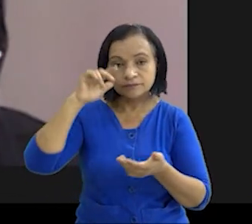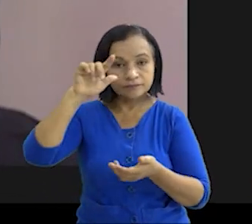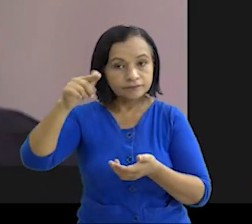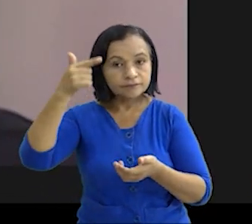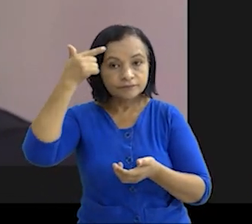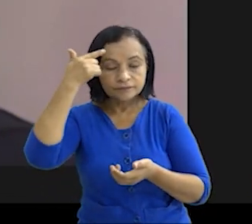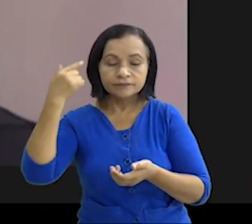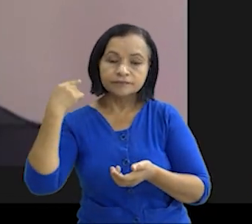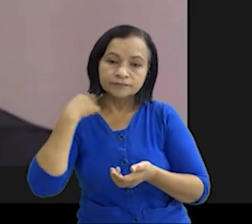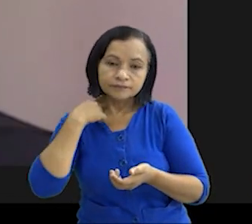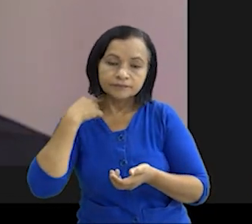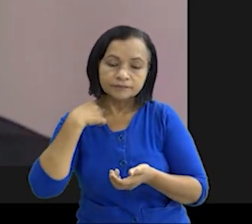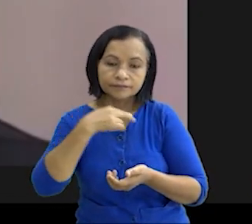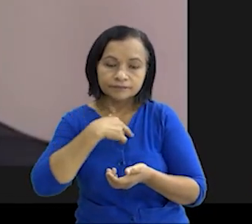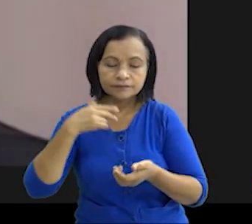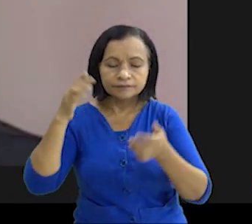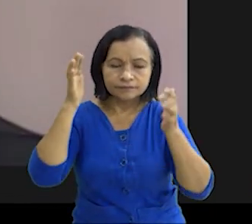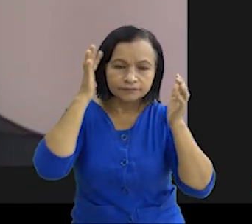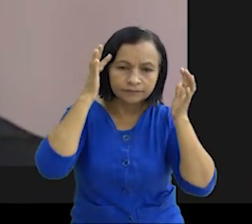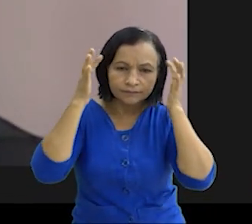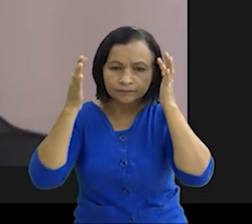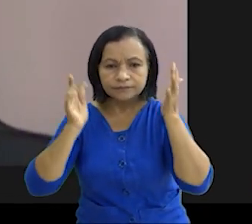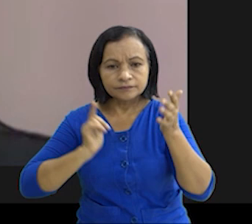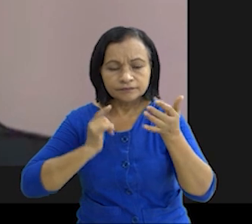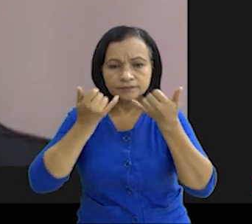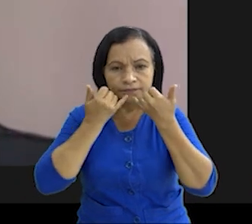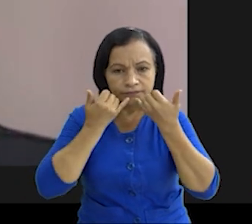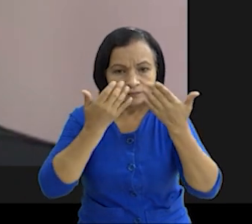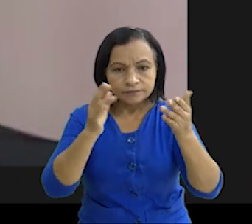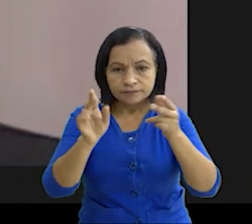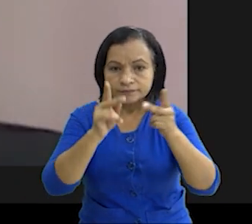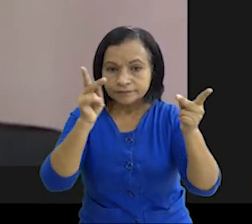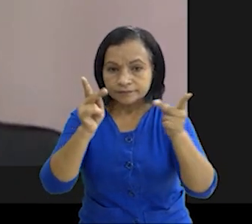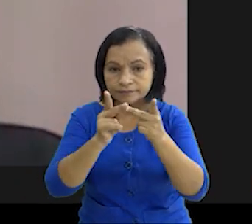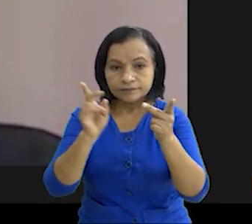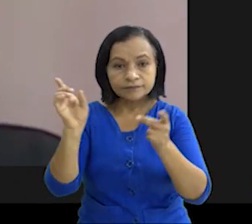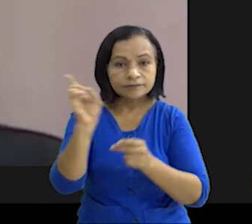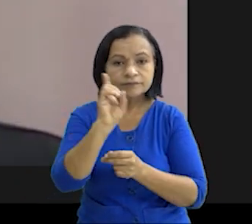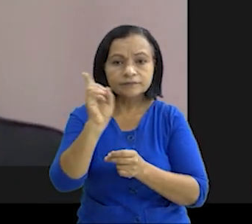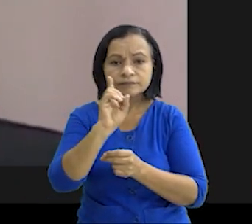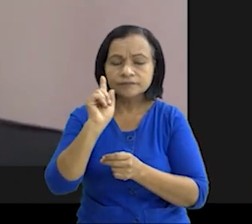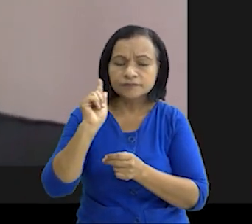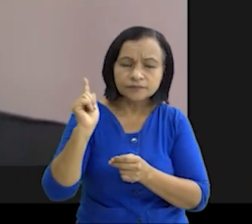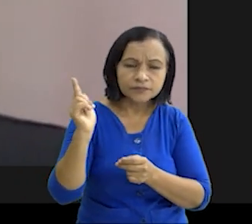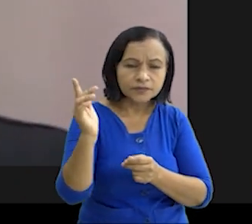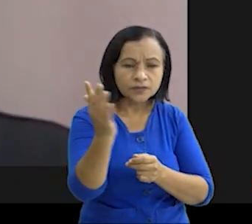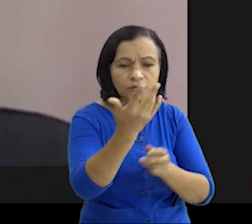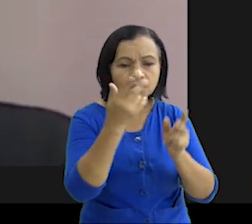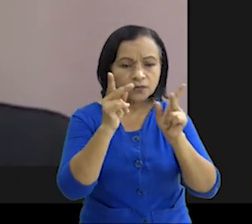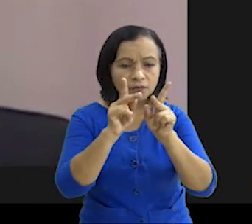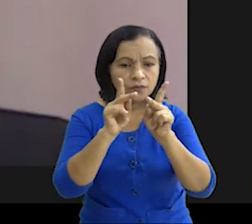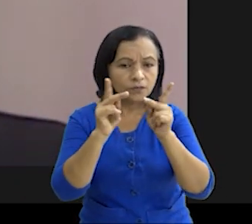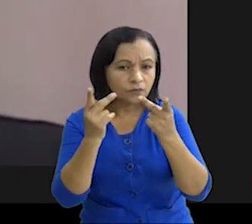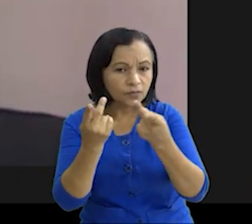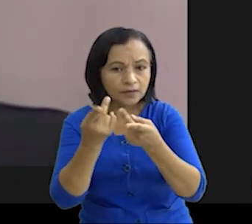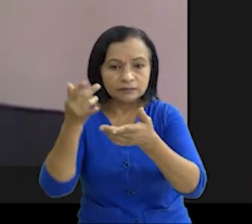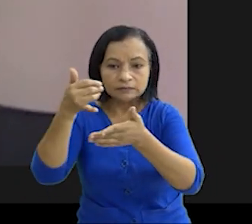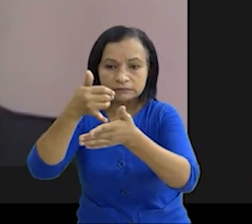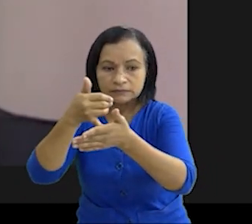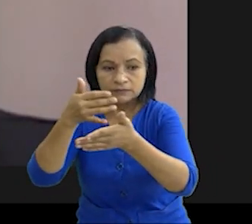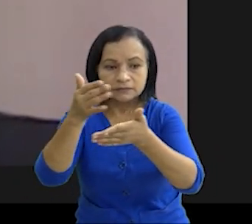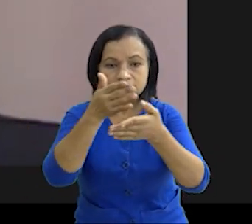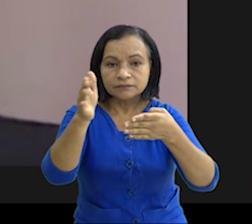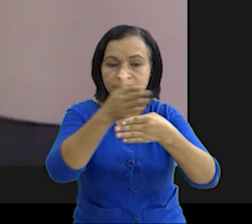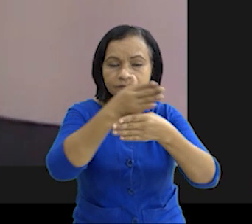gobierno siempre ha estado preocupado por mantener la información actualizada de toda la población expuesta, vulnerable ante las